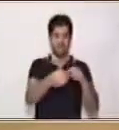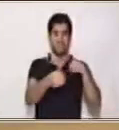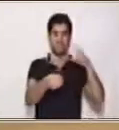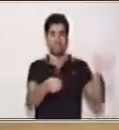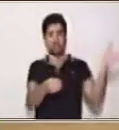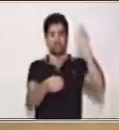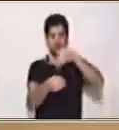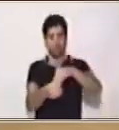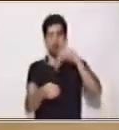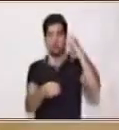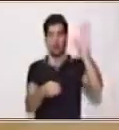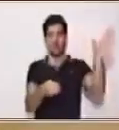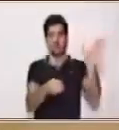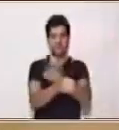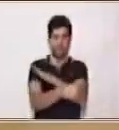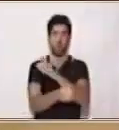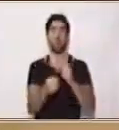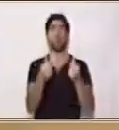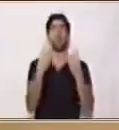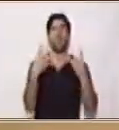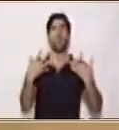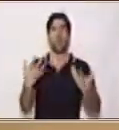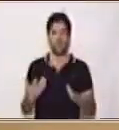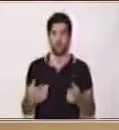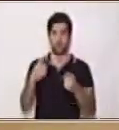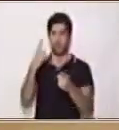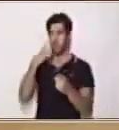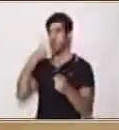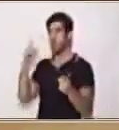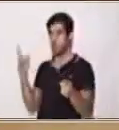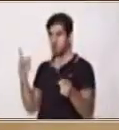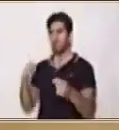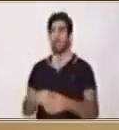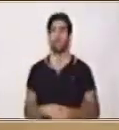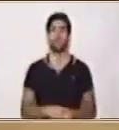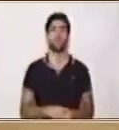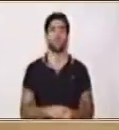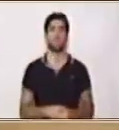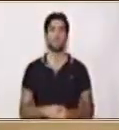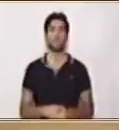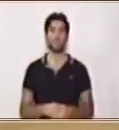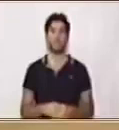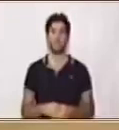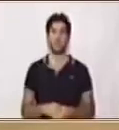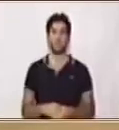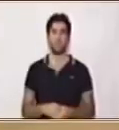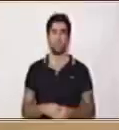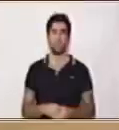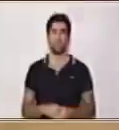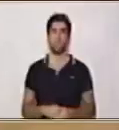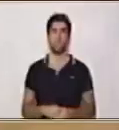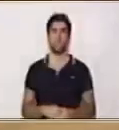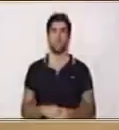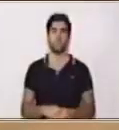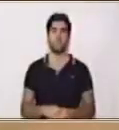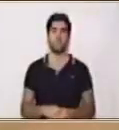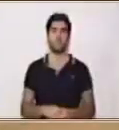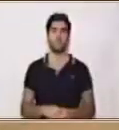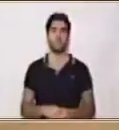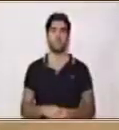nos dan las dimensiones de los dos círculos y nos dan la